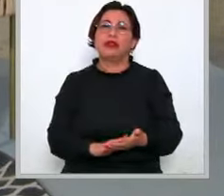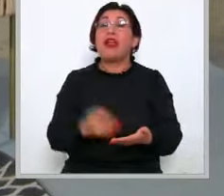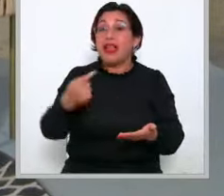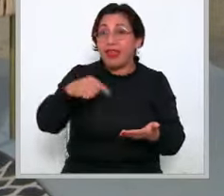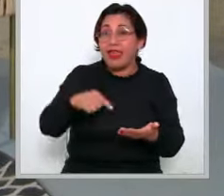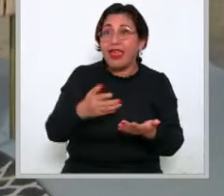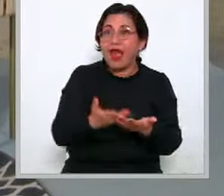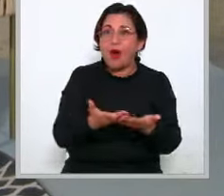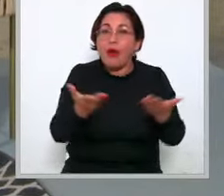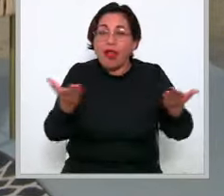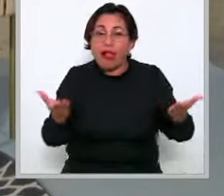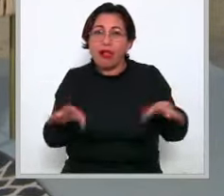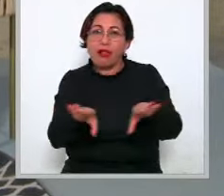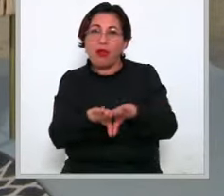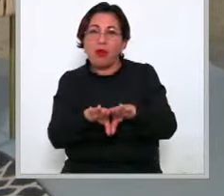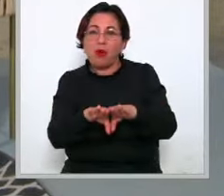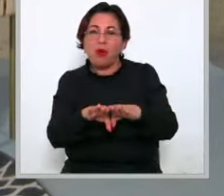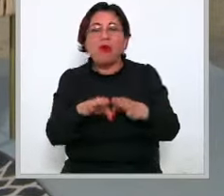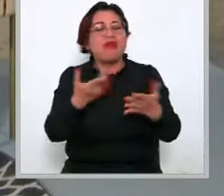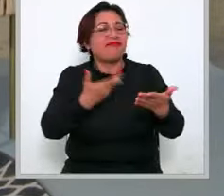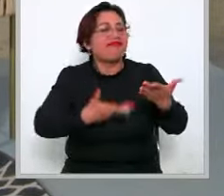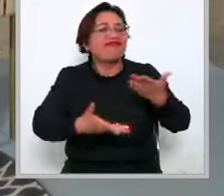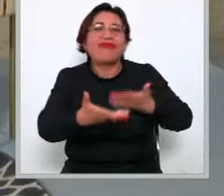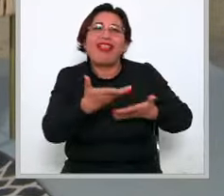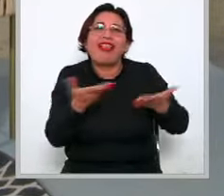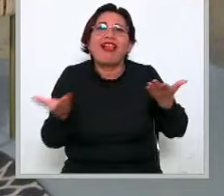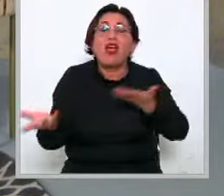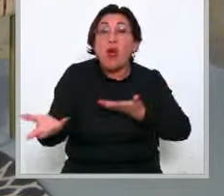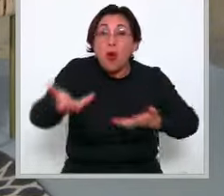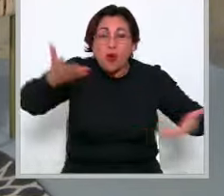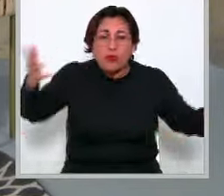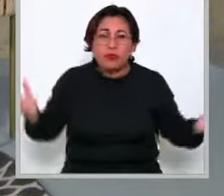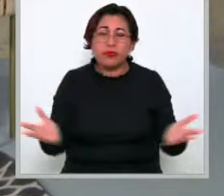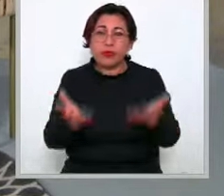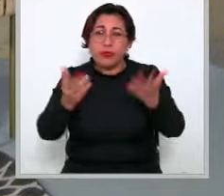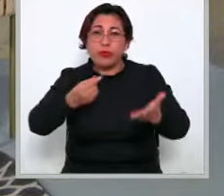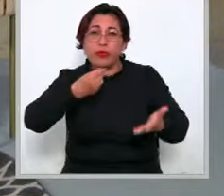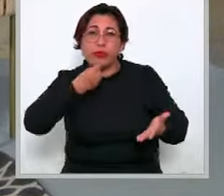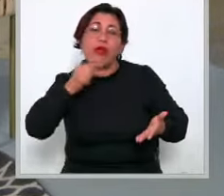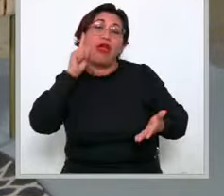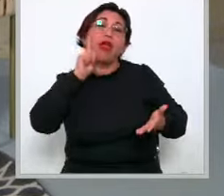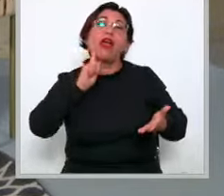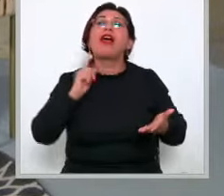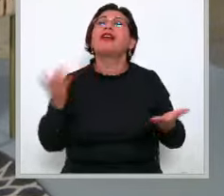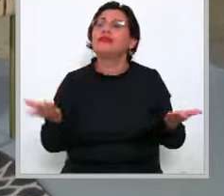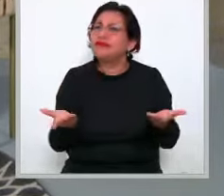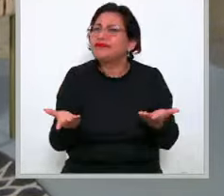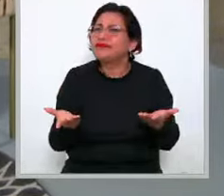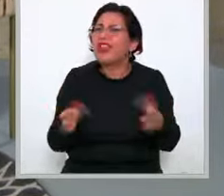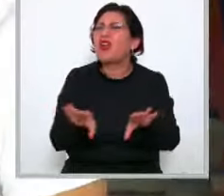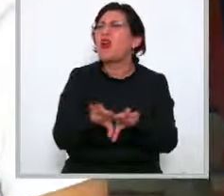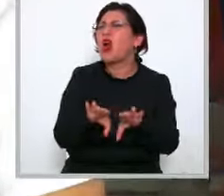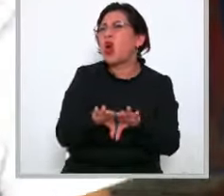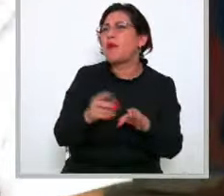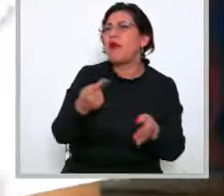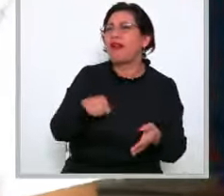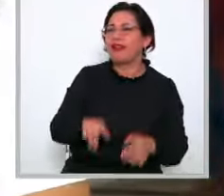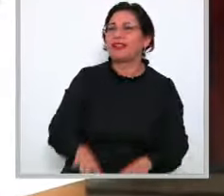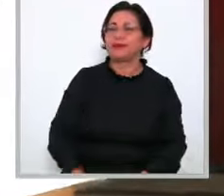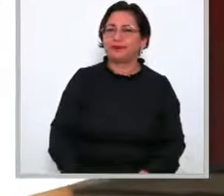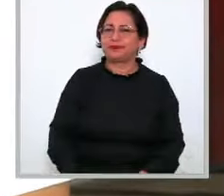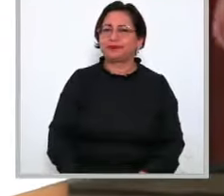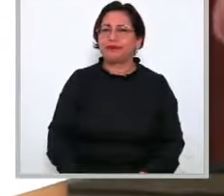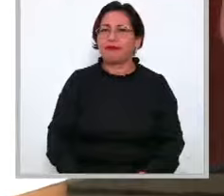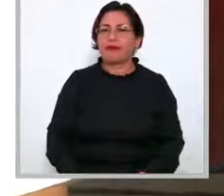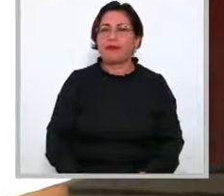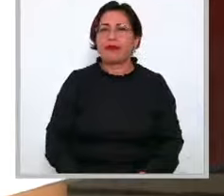con estas nuevas herramientas del sistema DIF Oaxaca de fomentar esto en niñas y niños? Claro, pues efectivamente, como bien